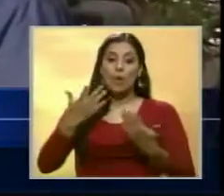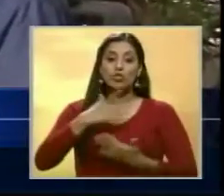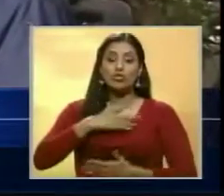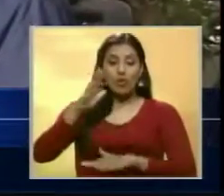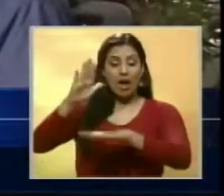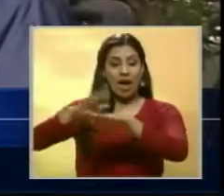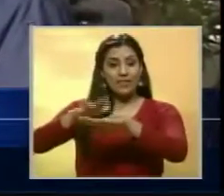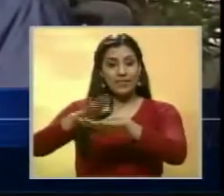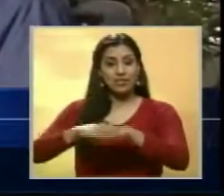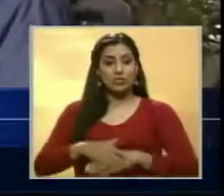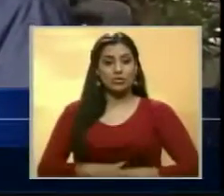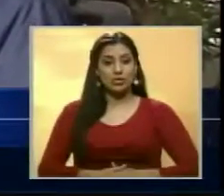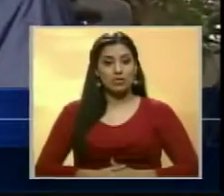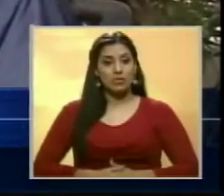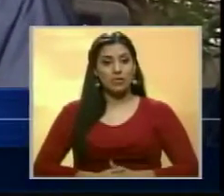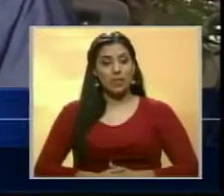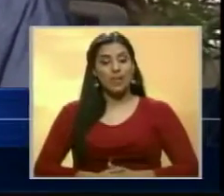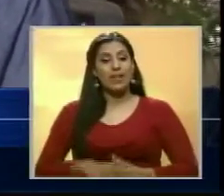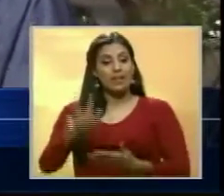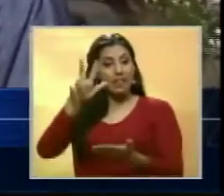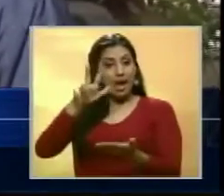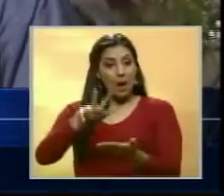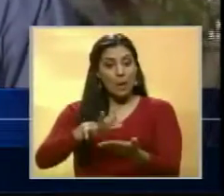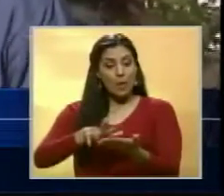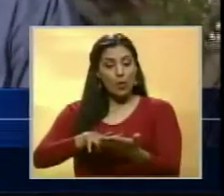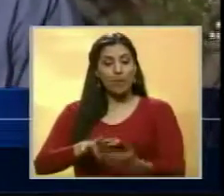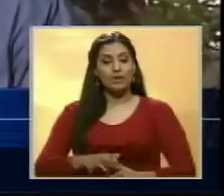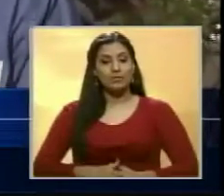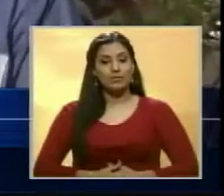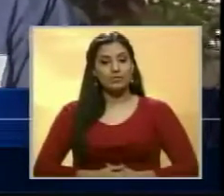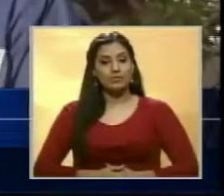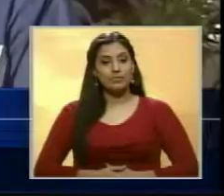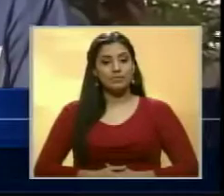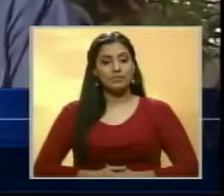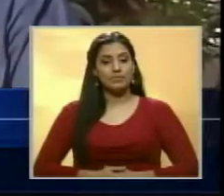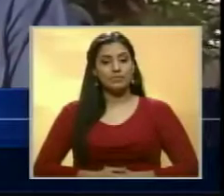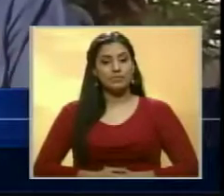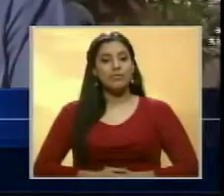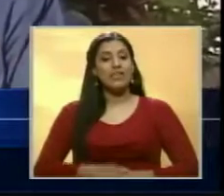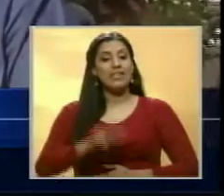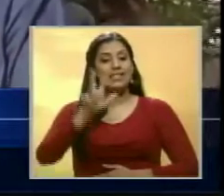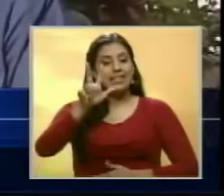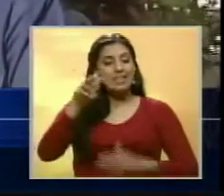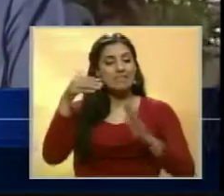anuncio la aprobación de